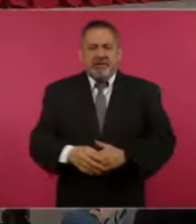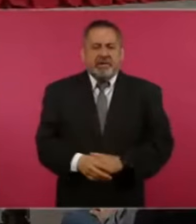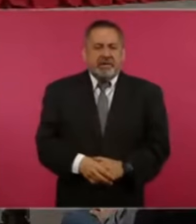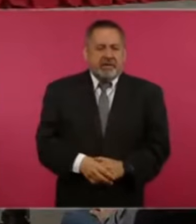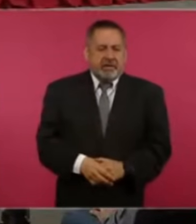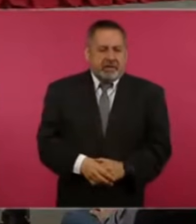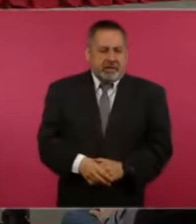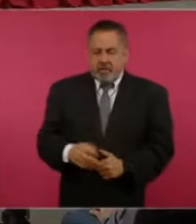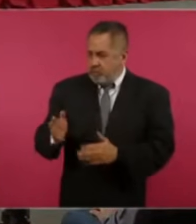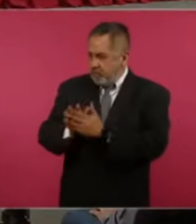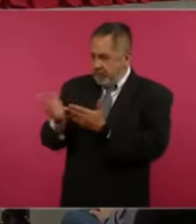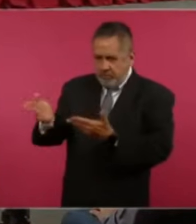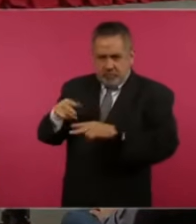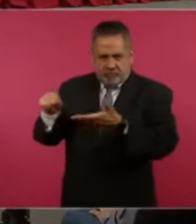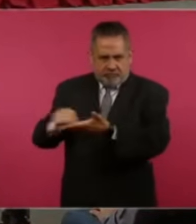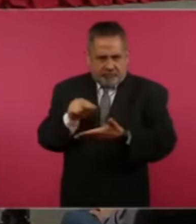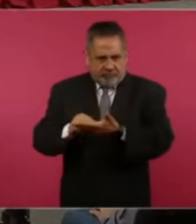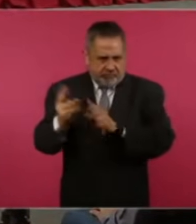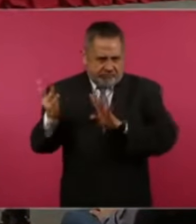nos acompañan, adelante.